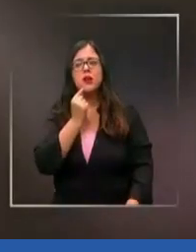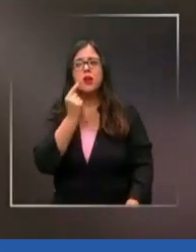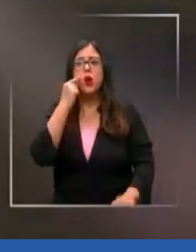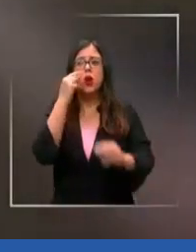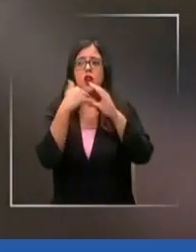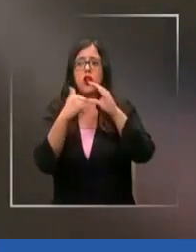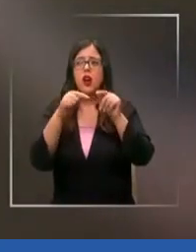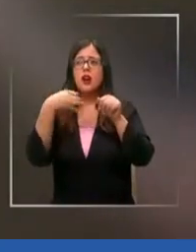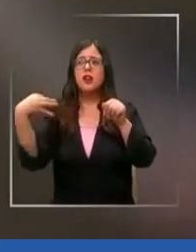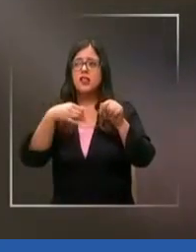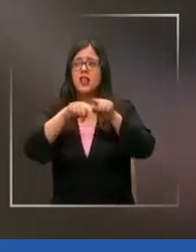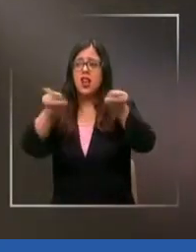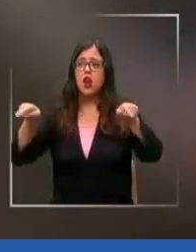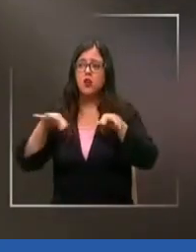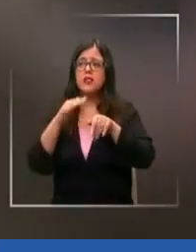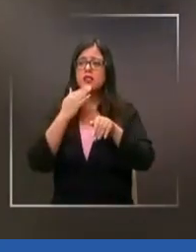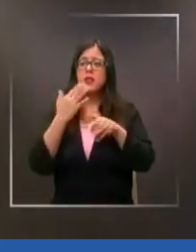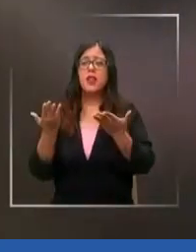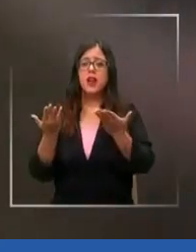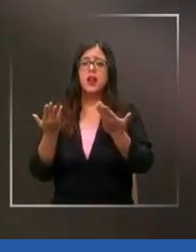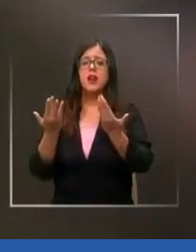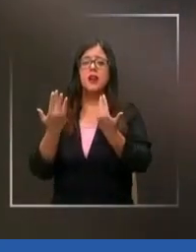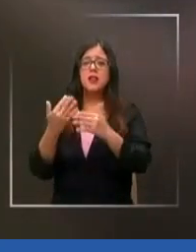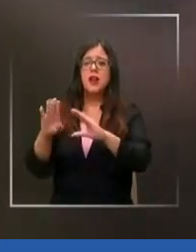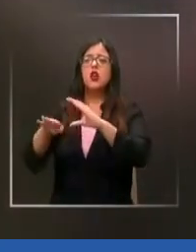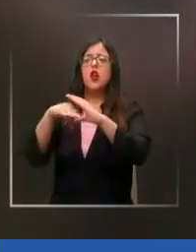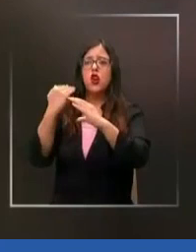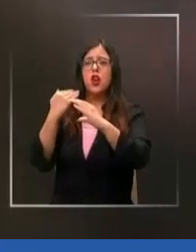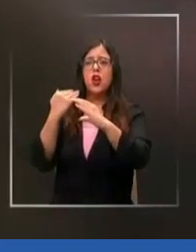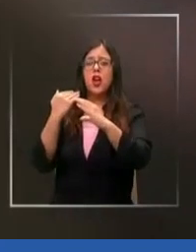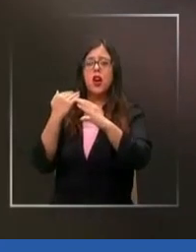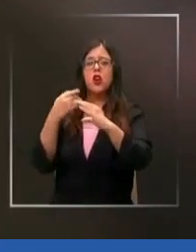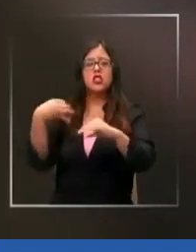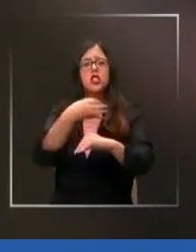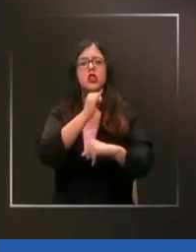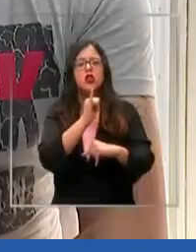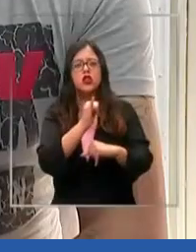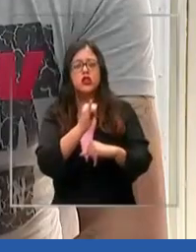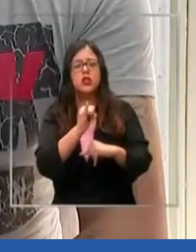En el correo sale que en la oficina. Más encima le confirmaron. Un correo de vuelta de confirmación de hora.